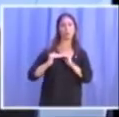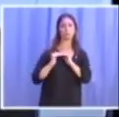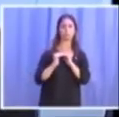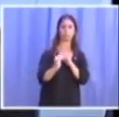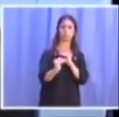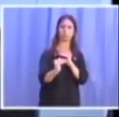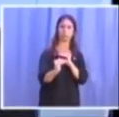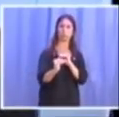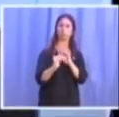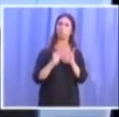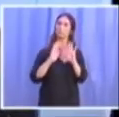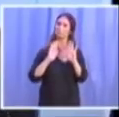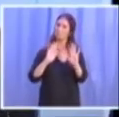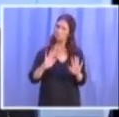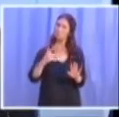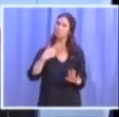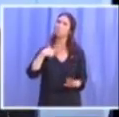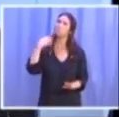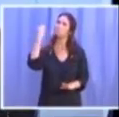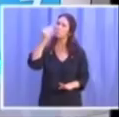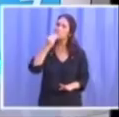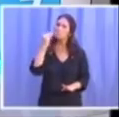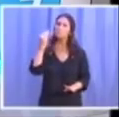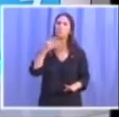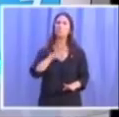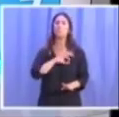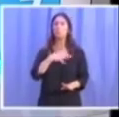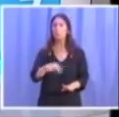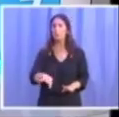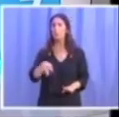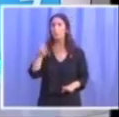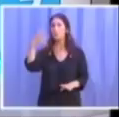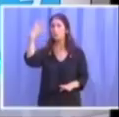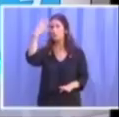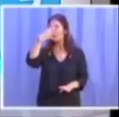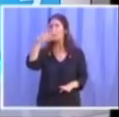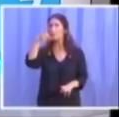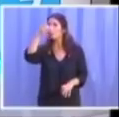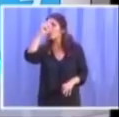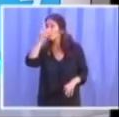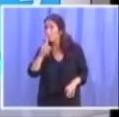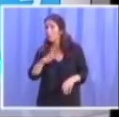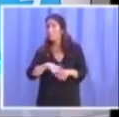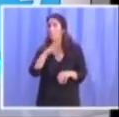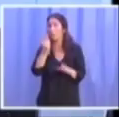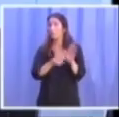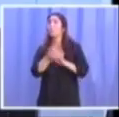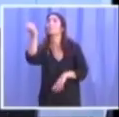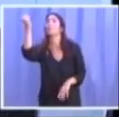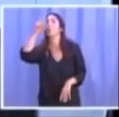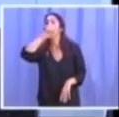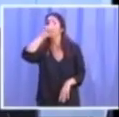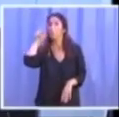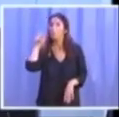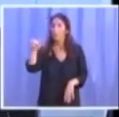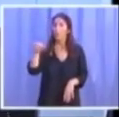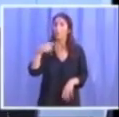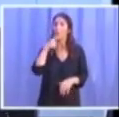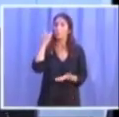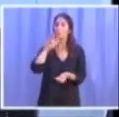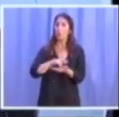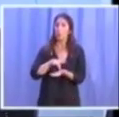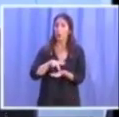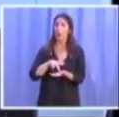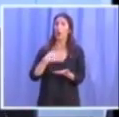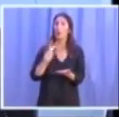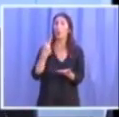también hemos puesto, posiblemente, señor Salvador, no sabe, porque se fue a Madrid, que hemos puesto en 2 ocasiones hemos